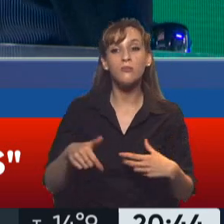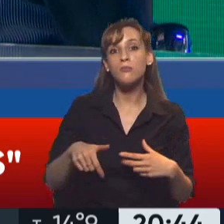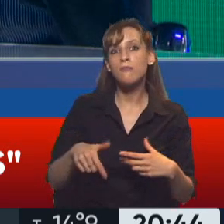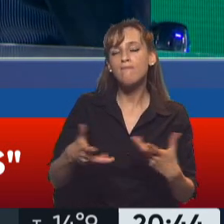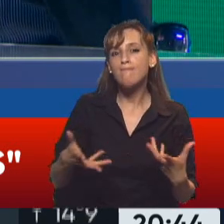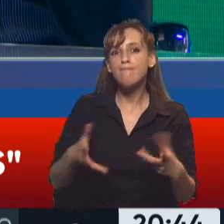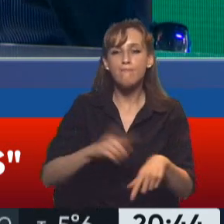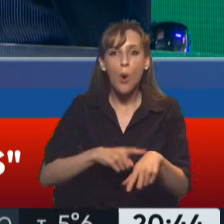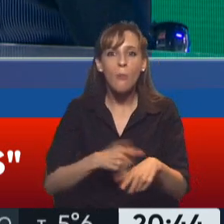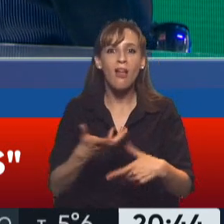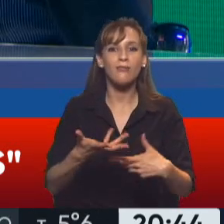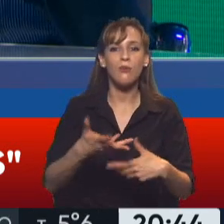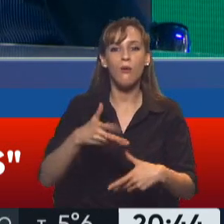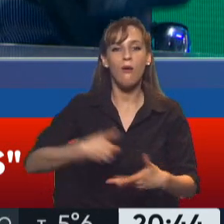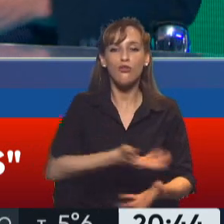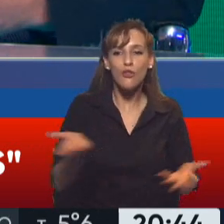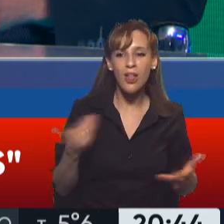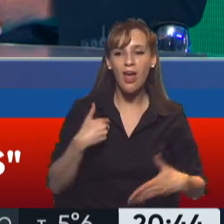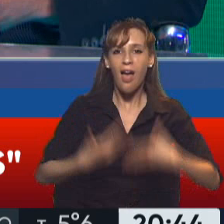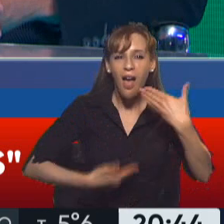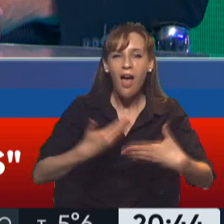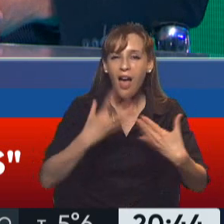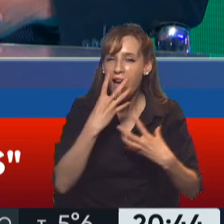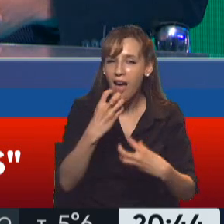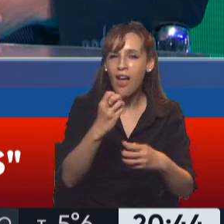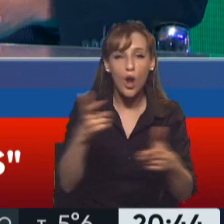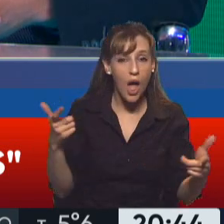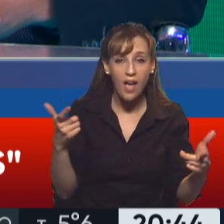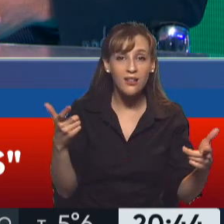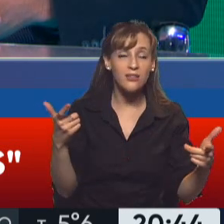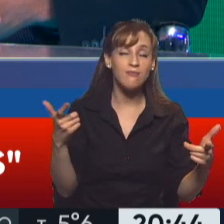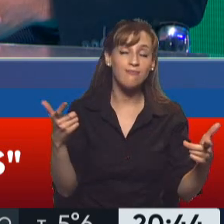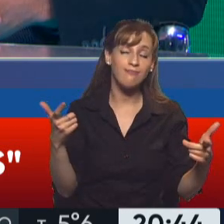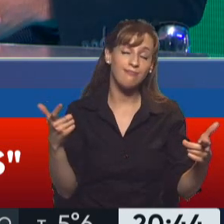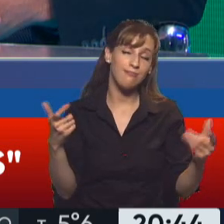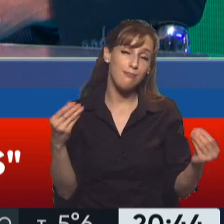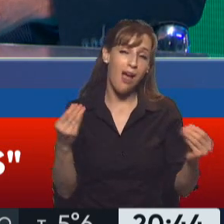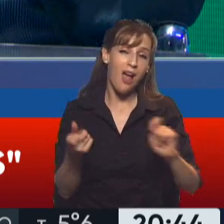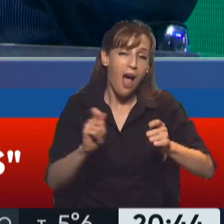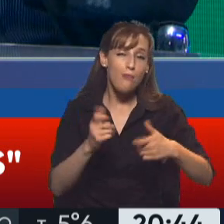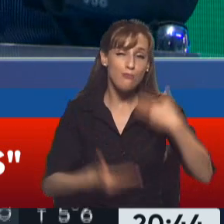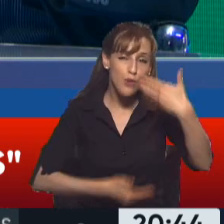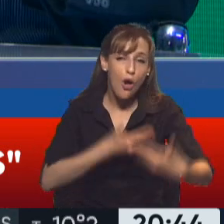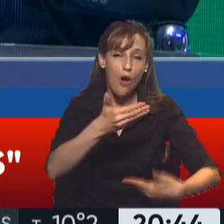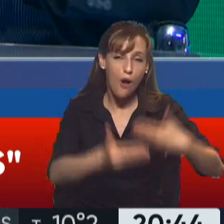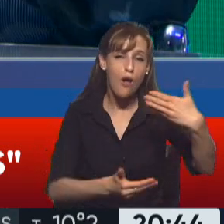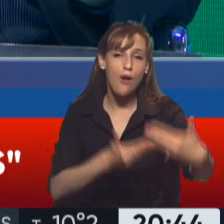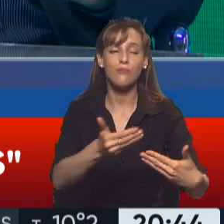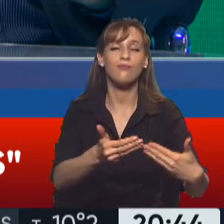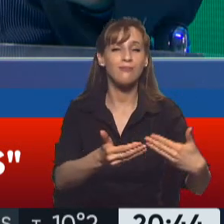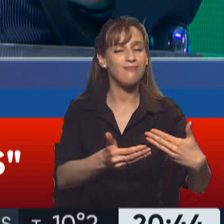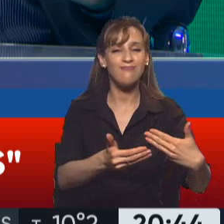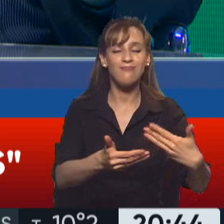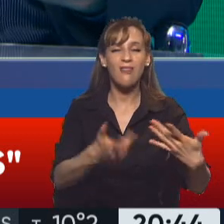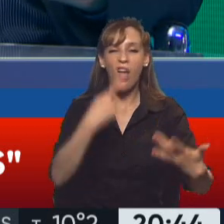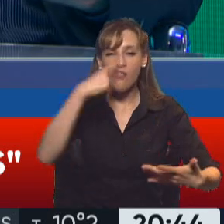¿no? Sí. Que invite al entusiasmo, a caminar colectivamente hacia un cambio en sentido progresivo, lo que queda a